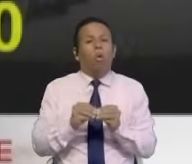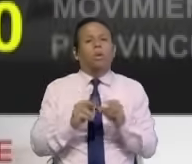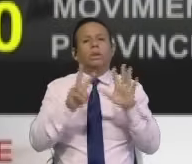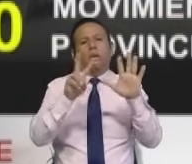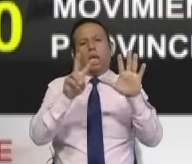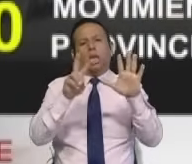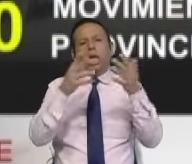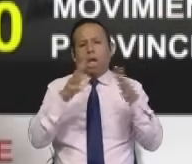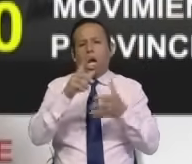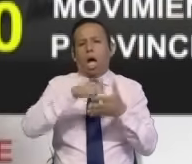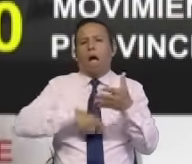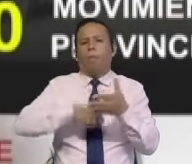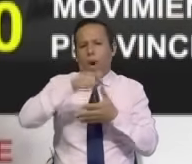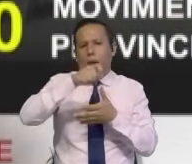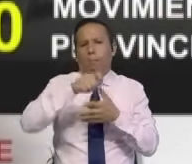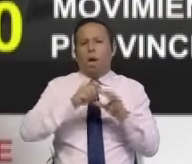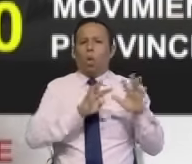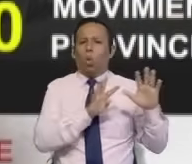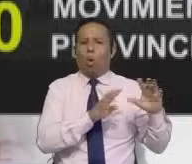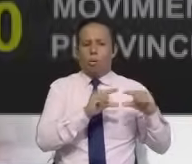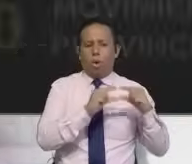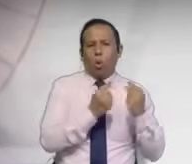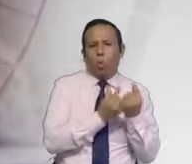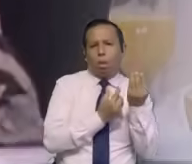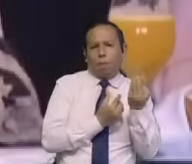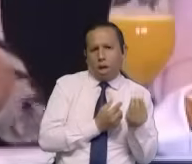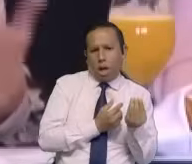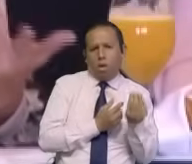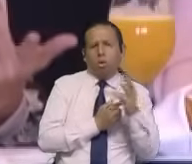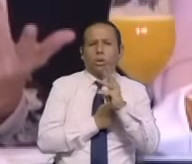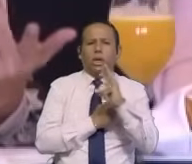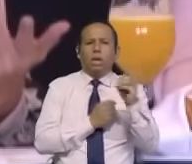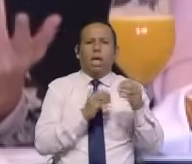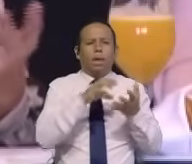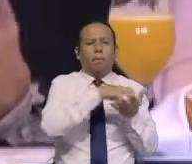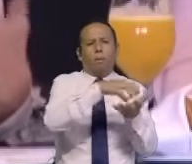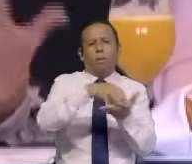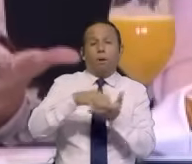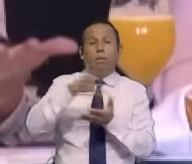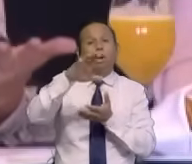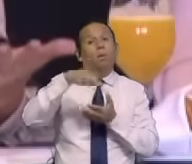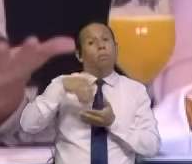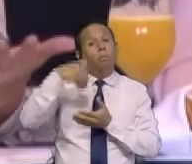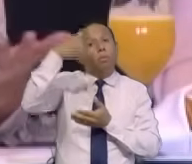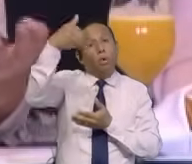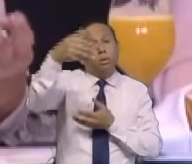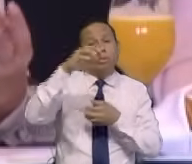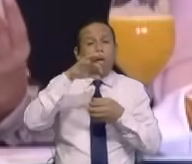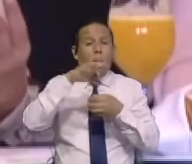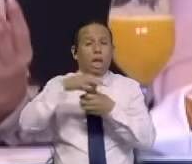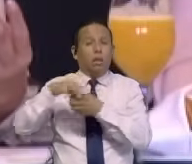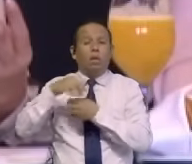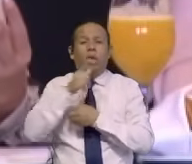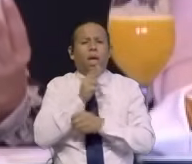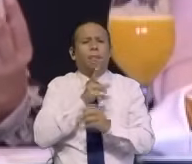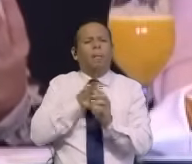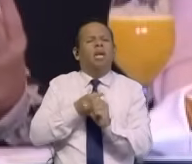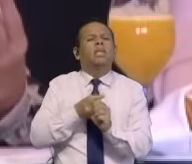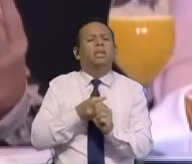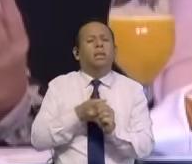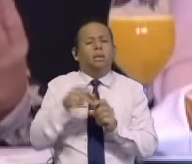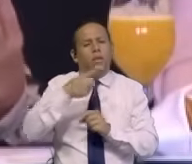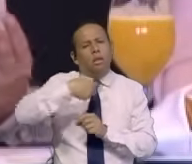movimientos nacionales y 60 provinciales. Hay que tener presente que para las próximas elecciones quienes sí pueden participar son las que son de